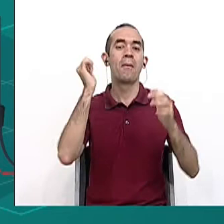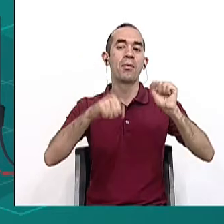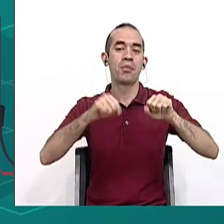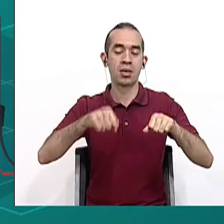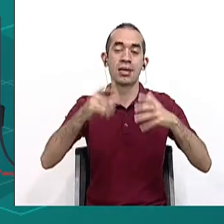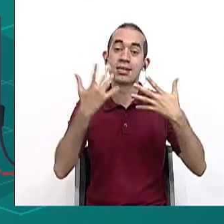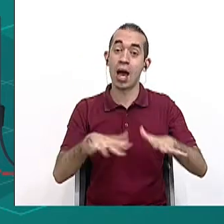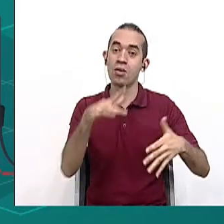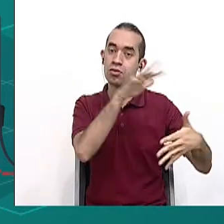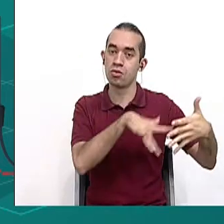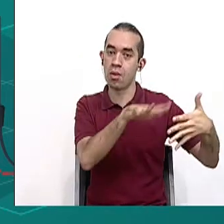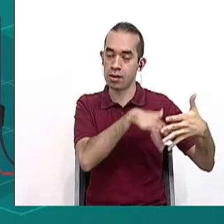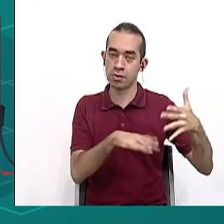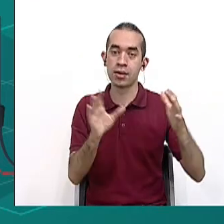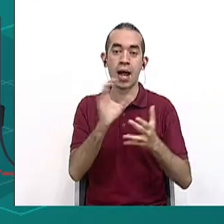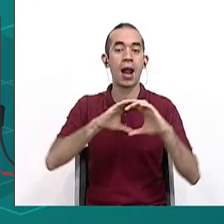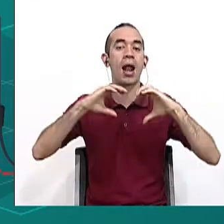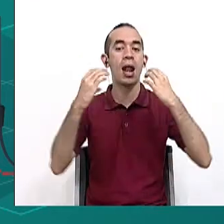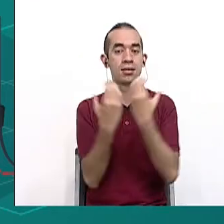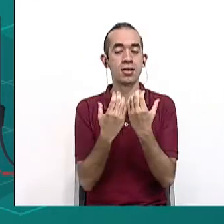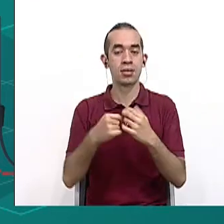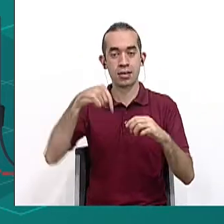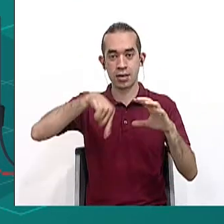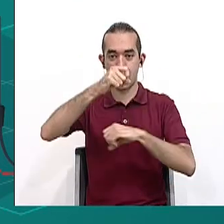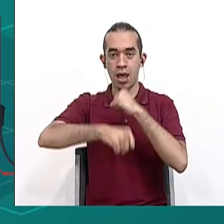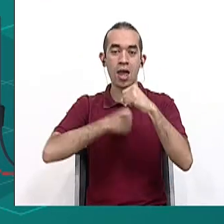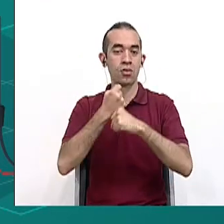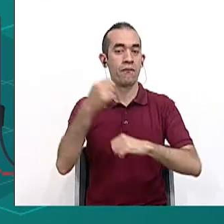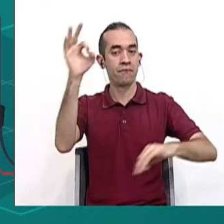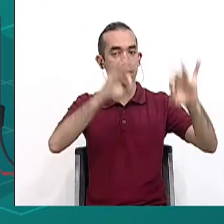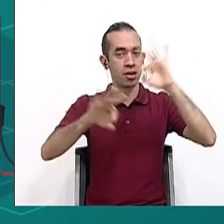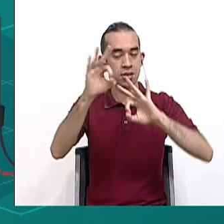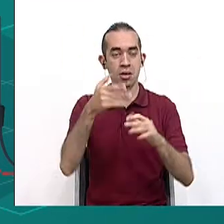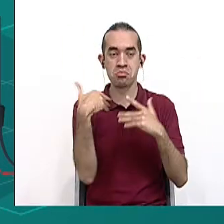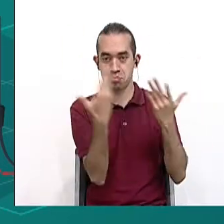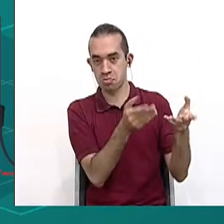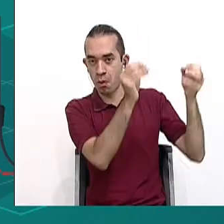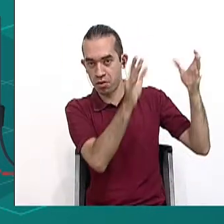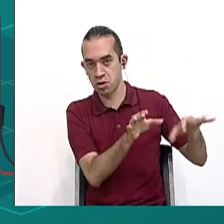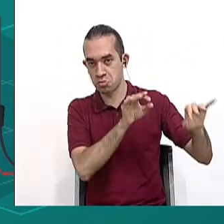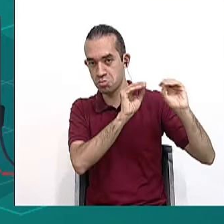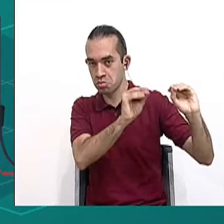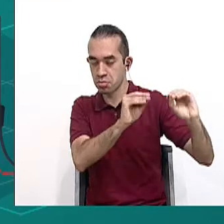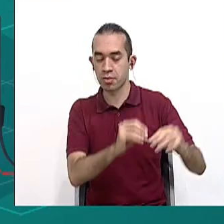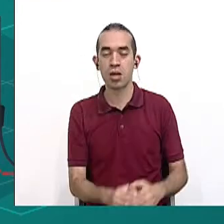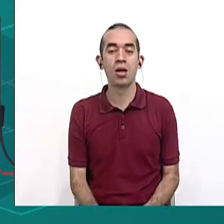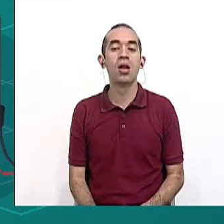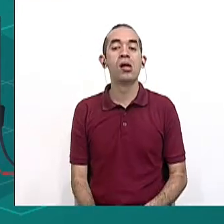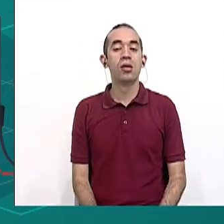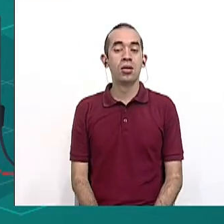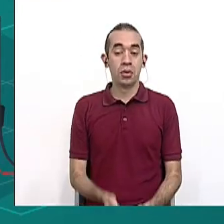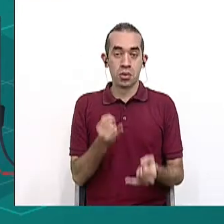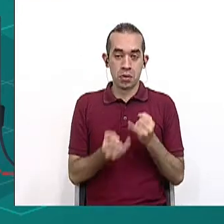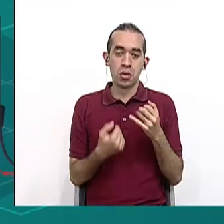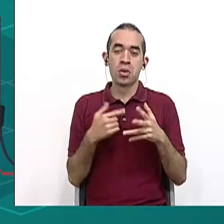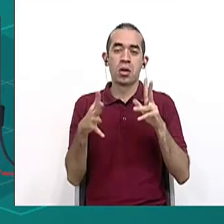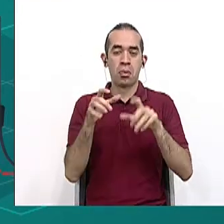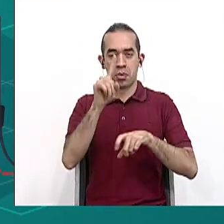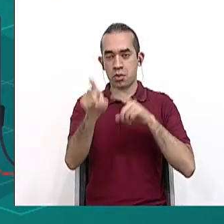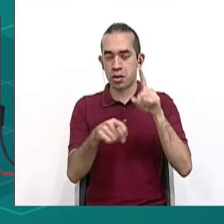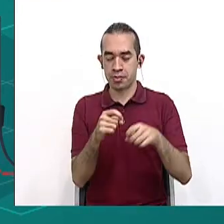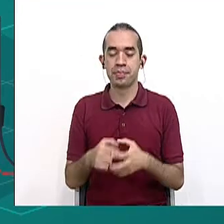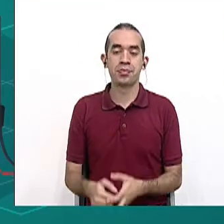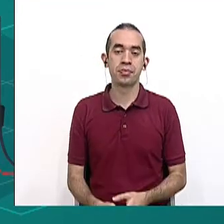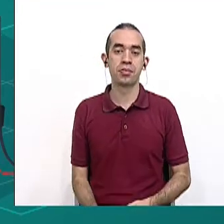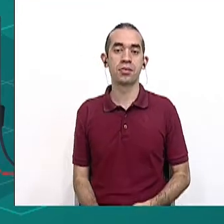lo estuvieron estudiando en las clases de este año de física con sus profesores. Y por último, quiero preguntarles cuáles son las diferencias entre